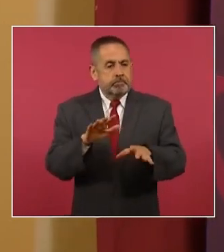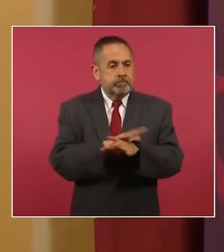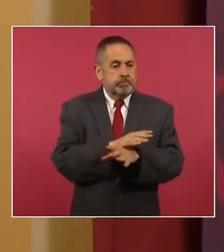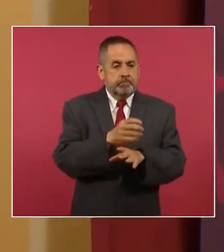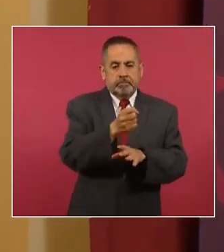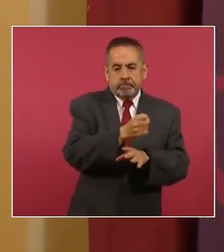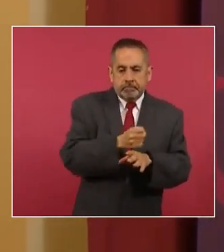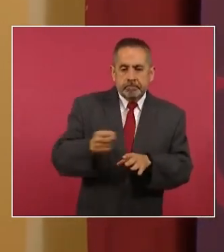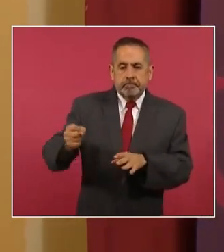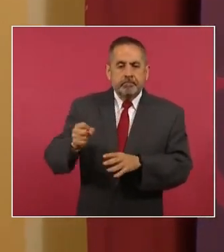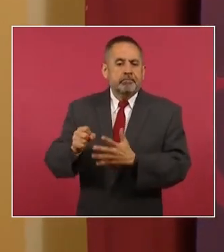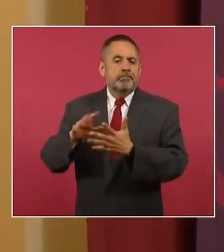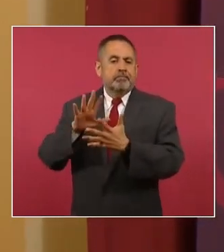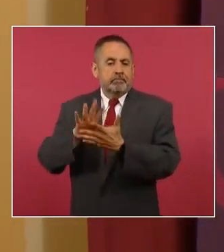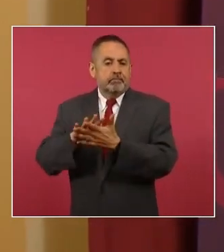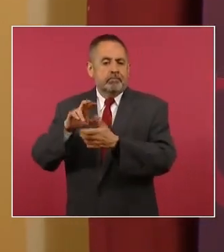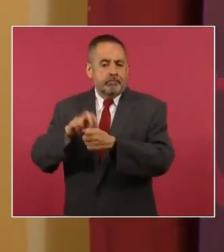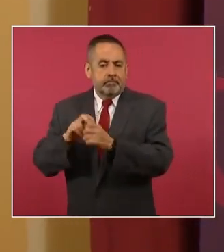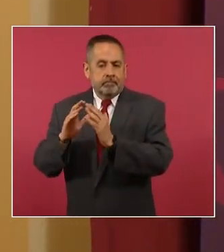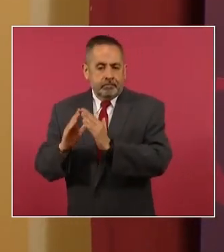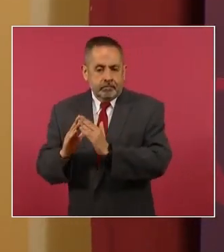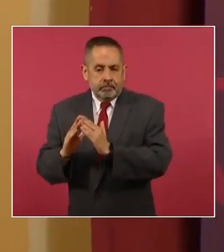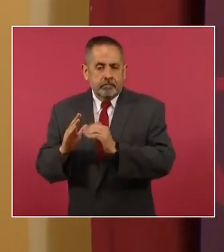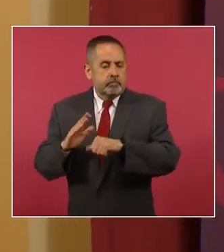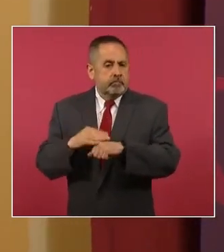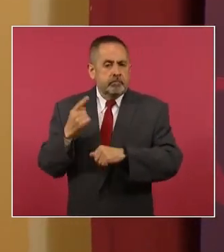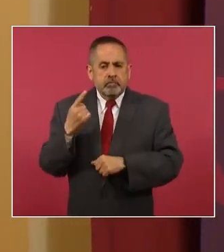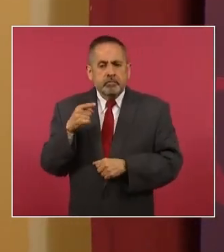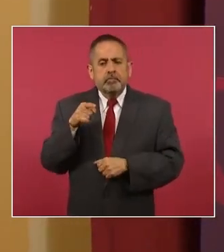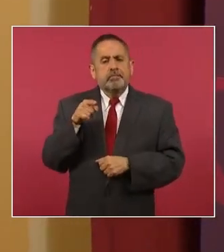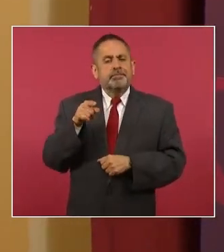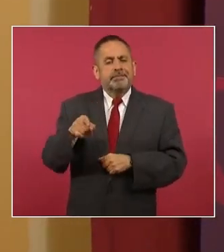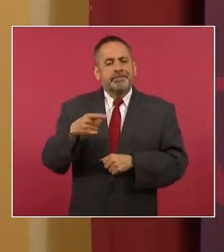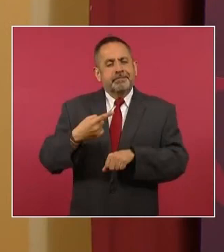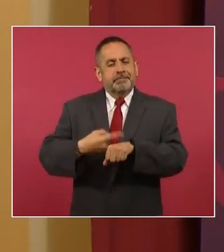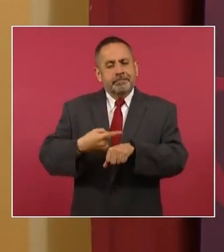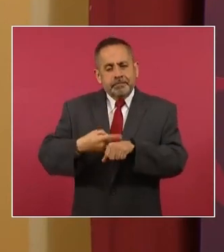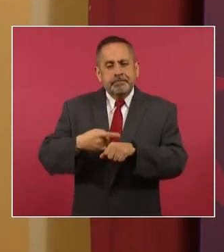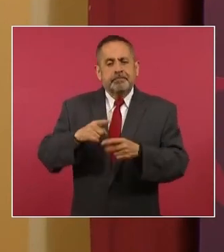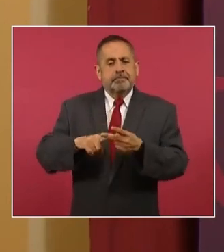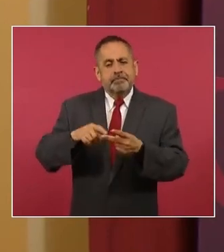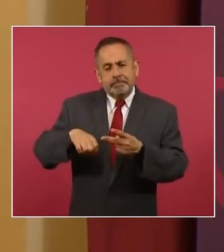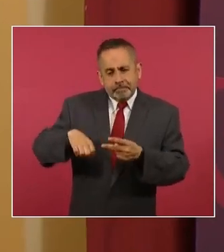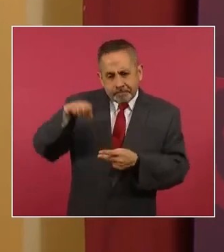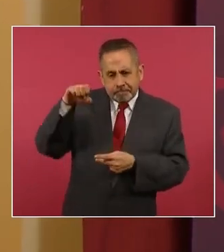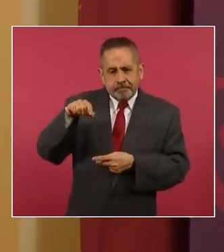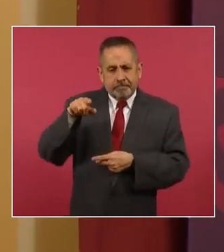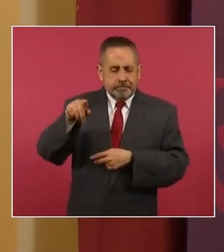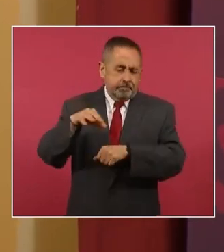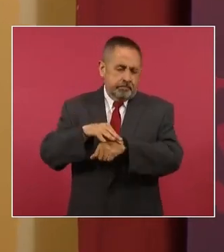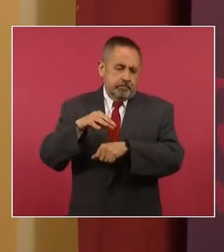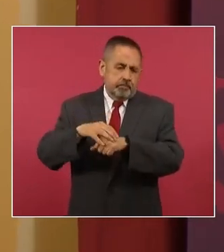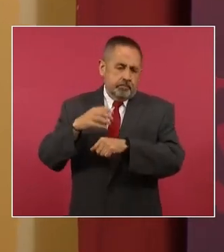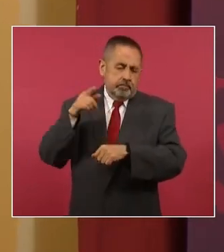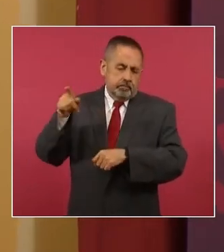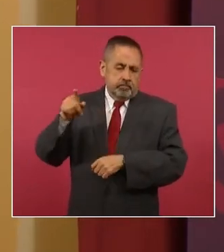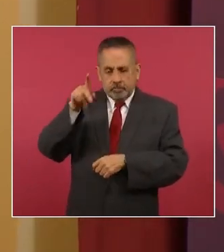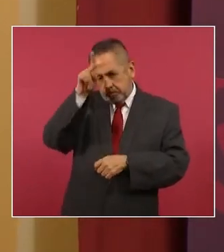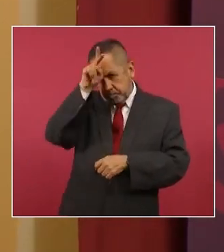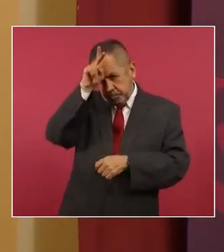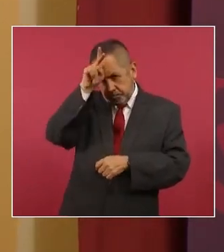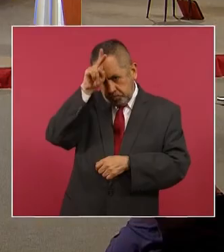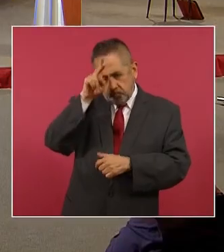y al estado de salud de la persona, de este médico tradicional